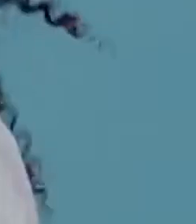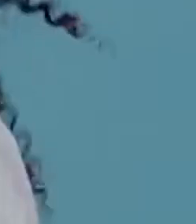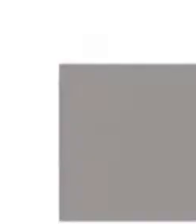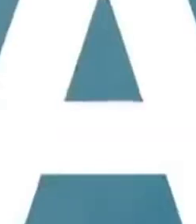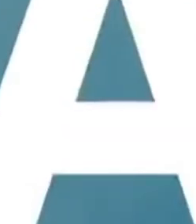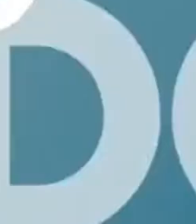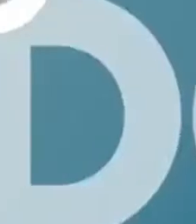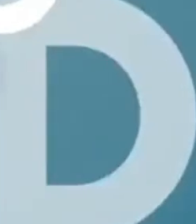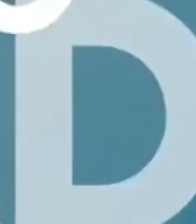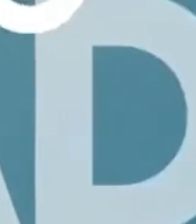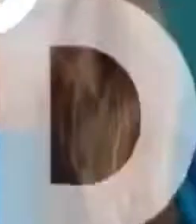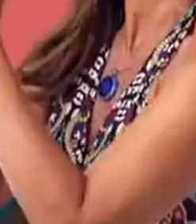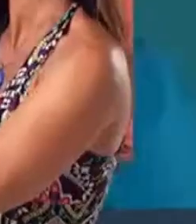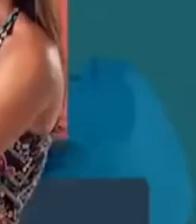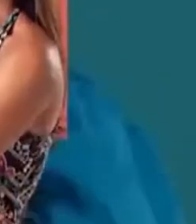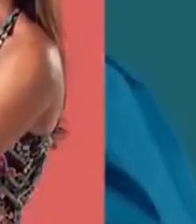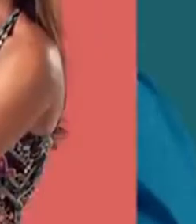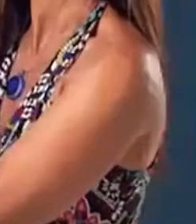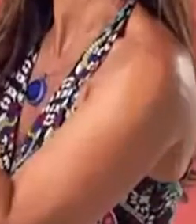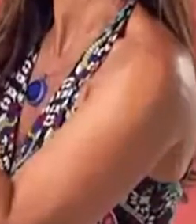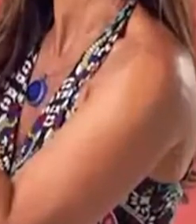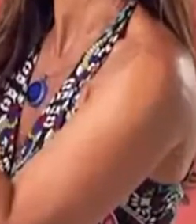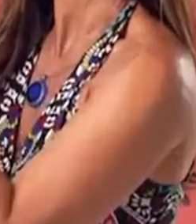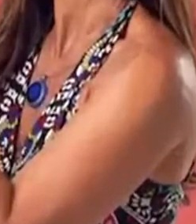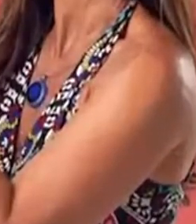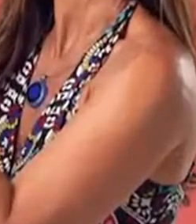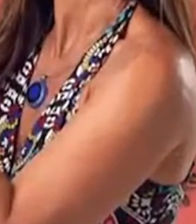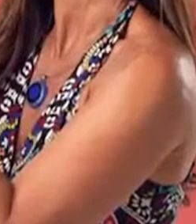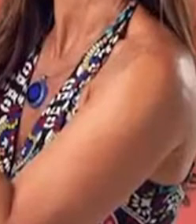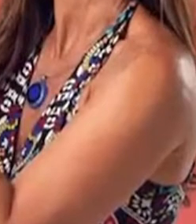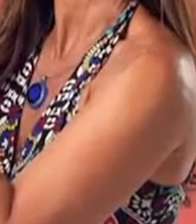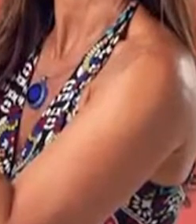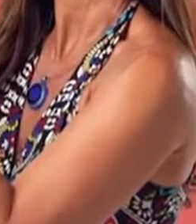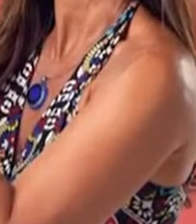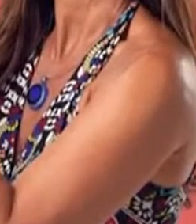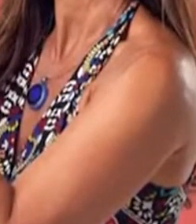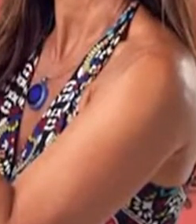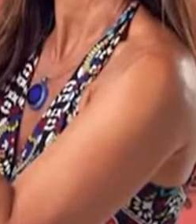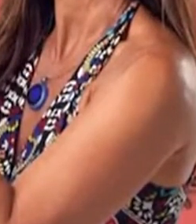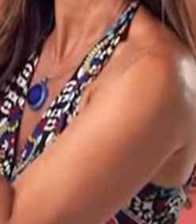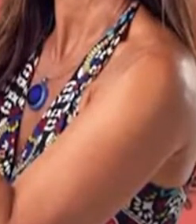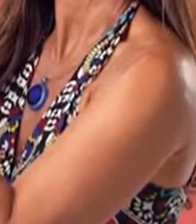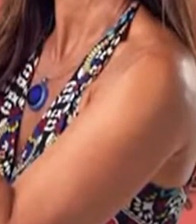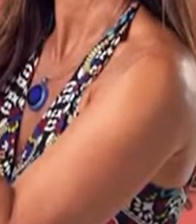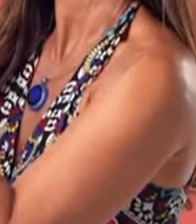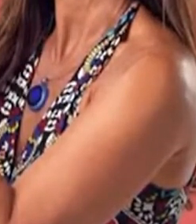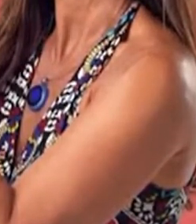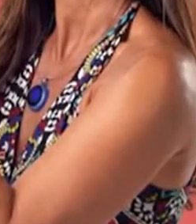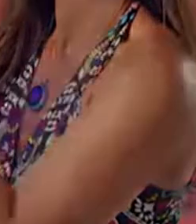Dirk, Sonidos del Mundo. Este sábado a las 4 de la tarde por TV Perú.